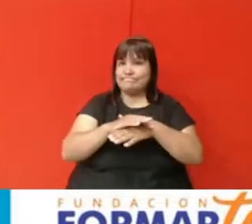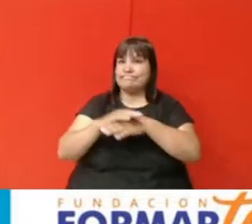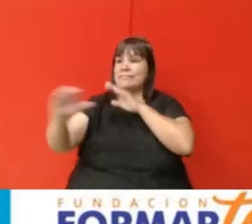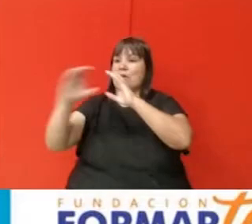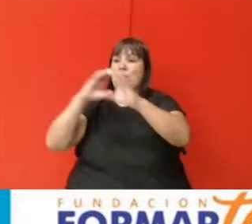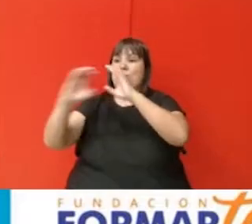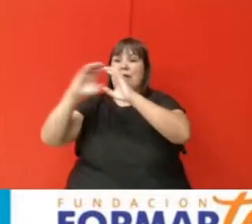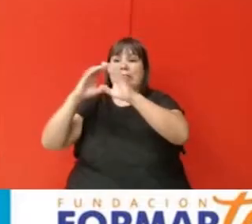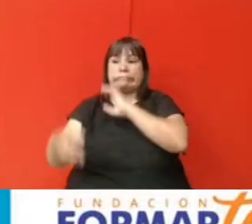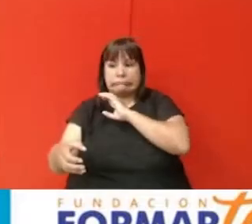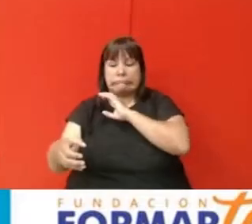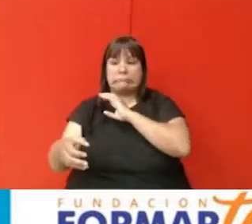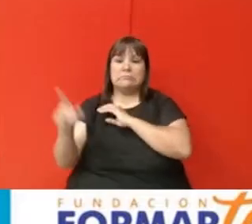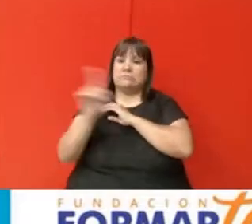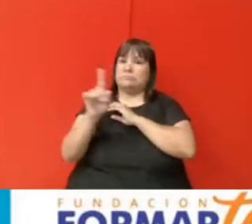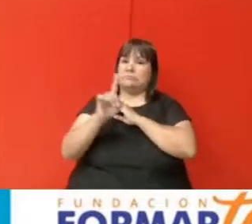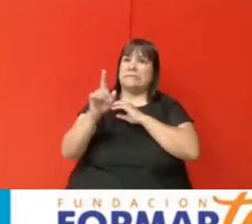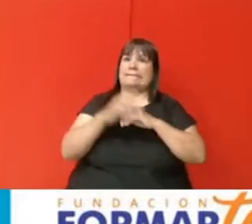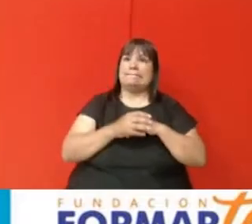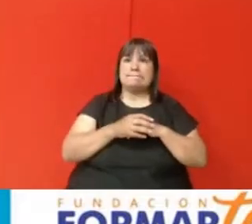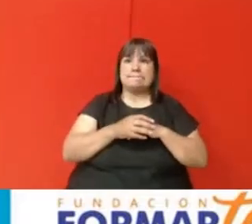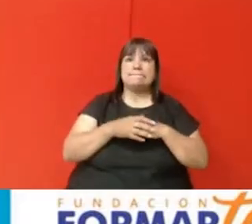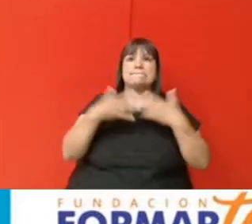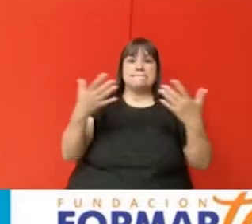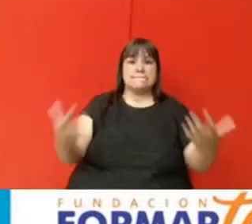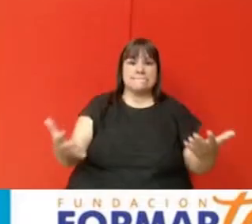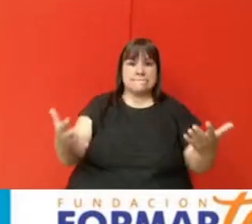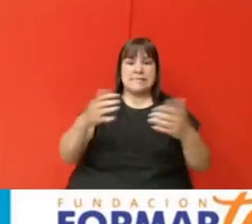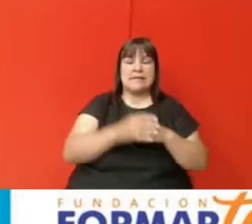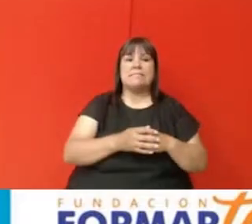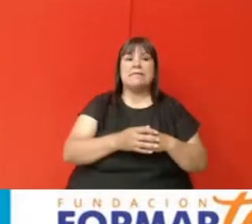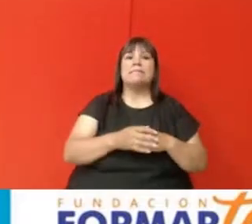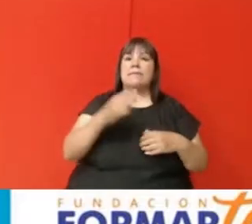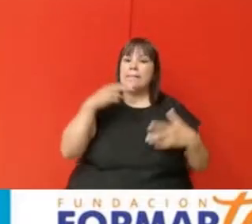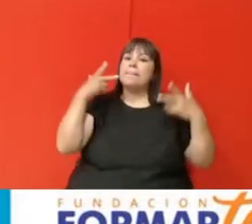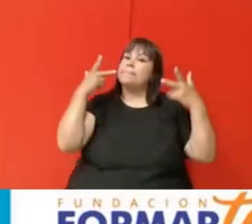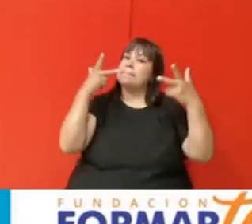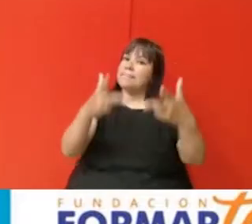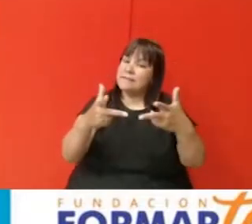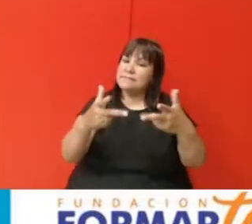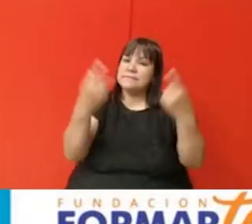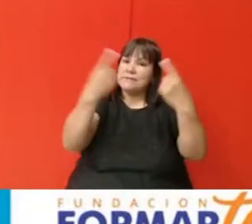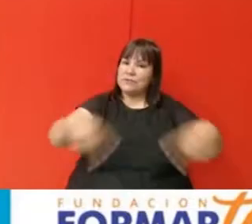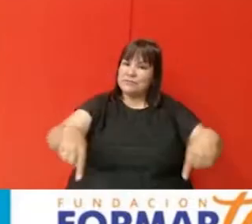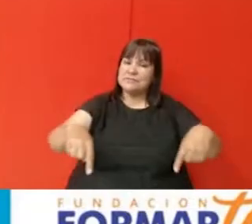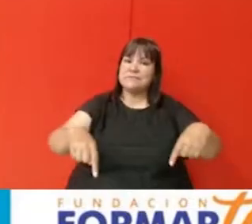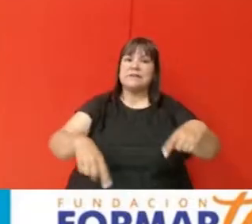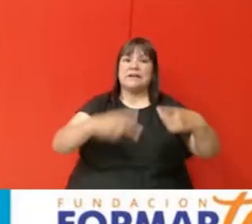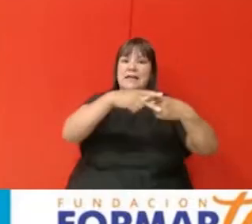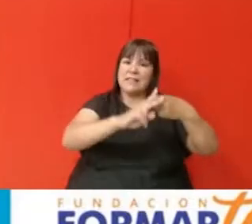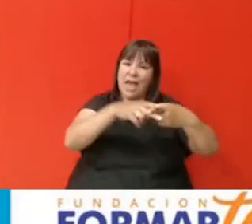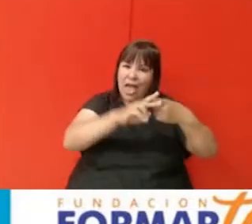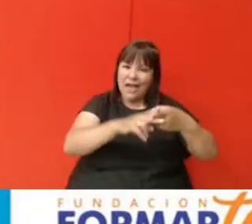Cocha decía, voy a tratar de hacerle entender esto que es tan técnico. Y a veces los profesionales, médicos,